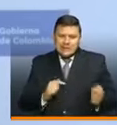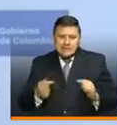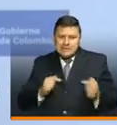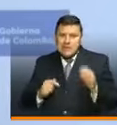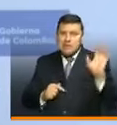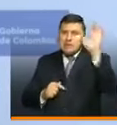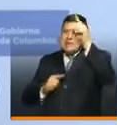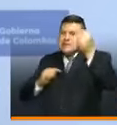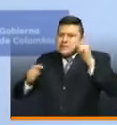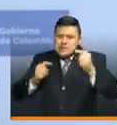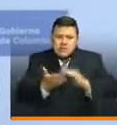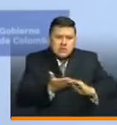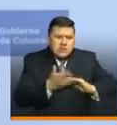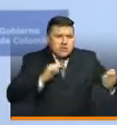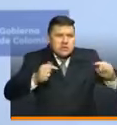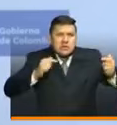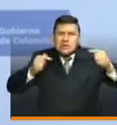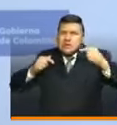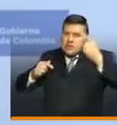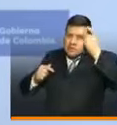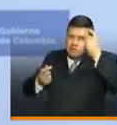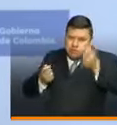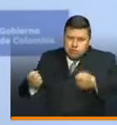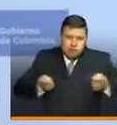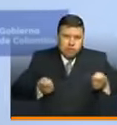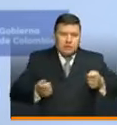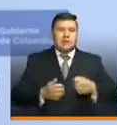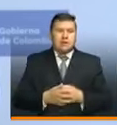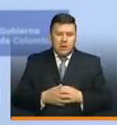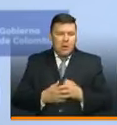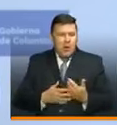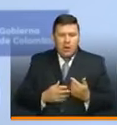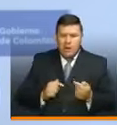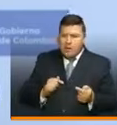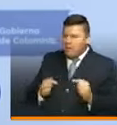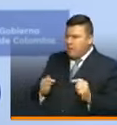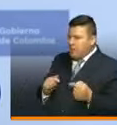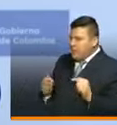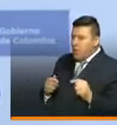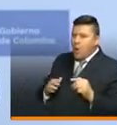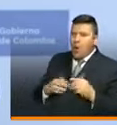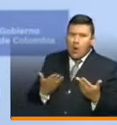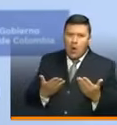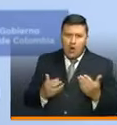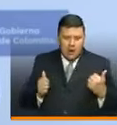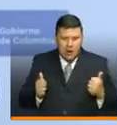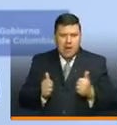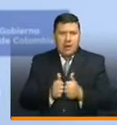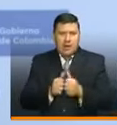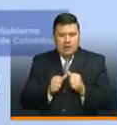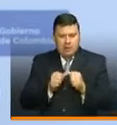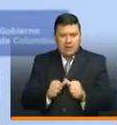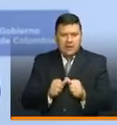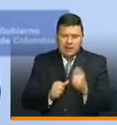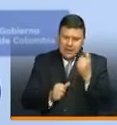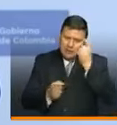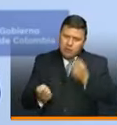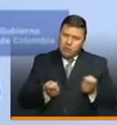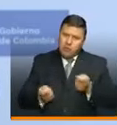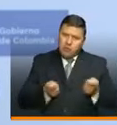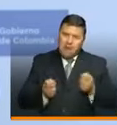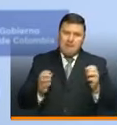los países de esta apertura inteligente, y lo que estamos discutiendo es cómo podemos acompañar esta apertura inteligente